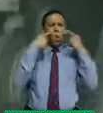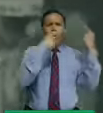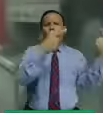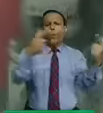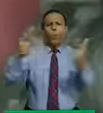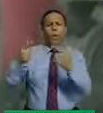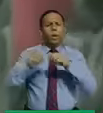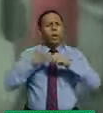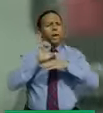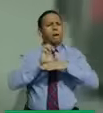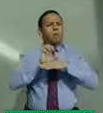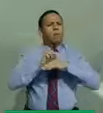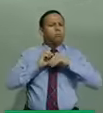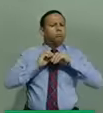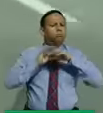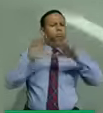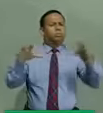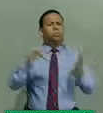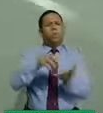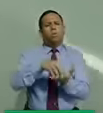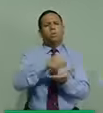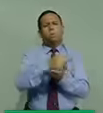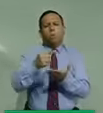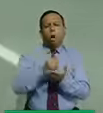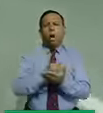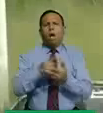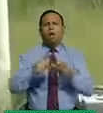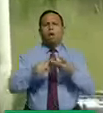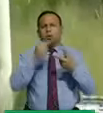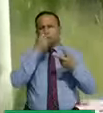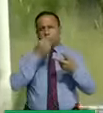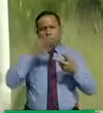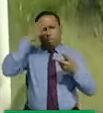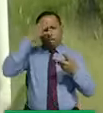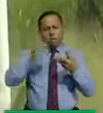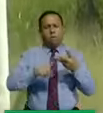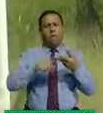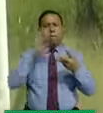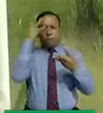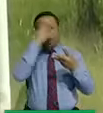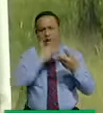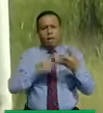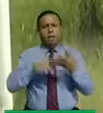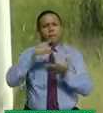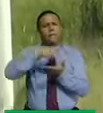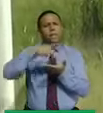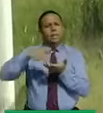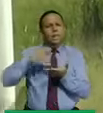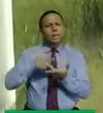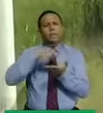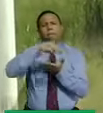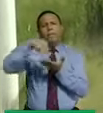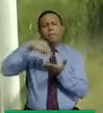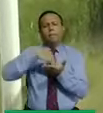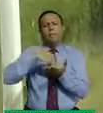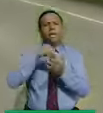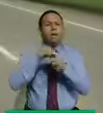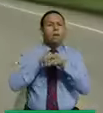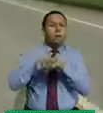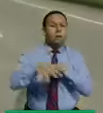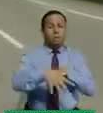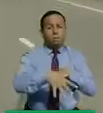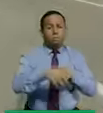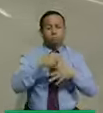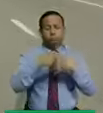nacional en las provincias de Guayas, Santo Domingo de los Áchilas, Esmeraldas, Pichincha, Manabí y Los Ríos.